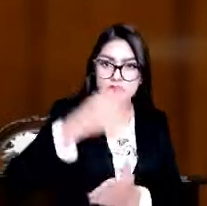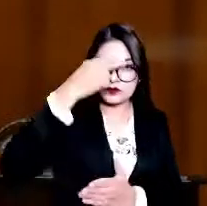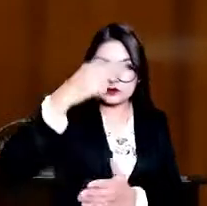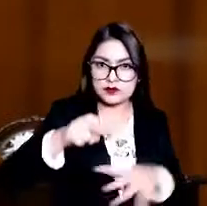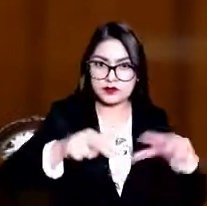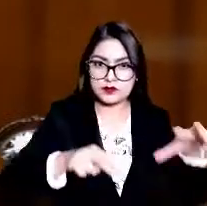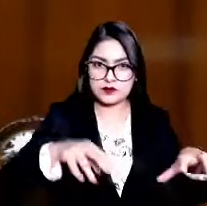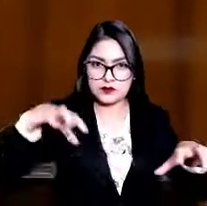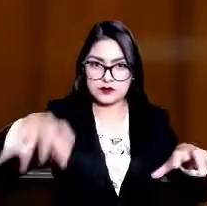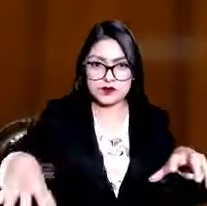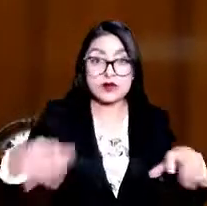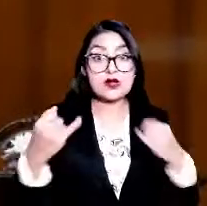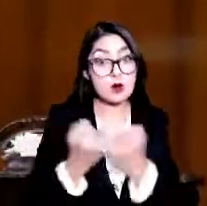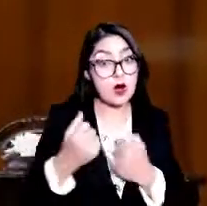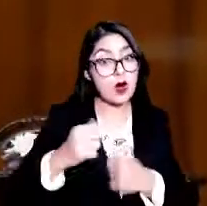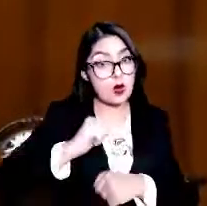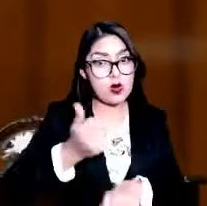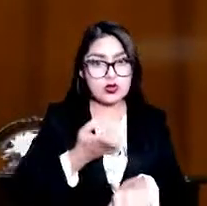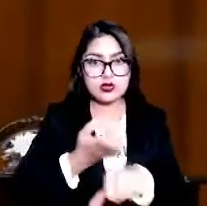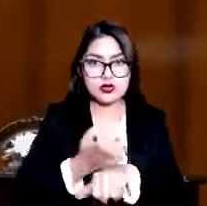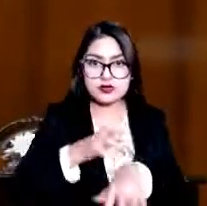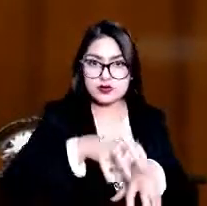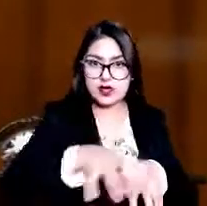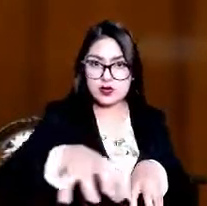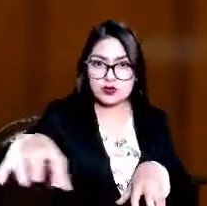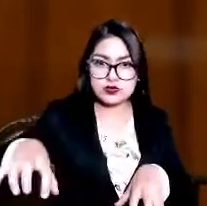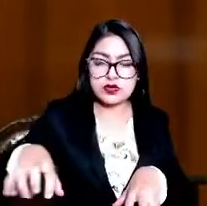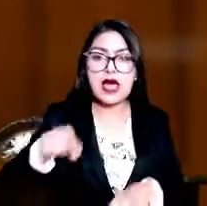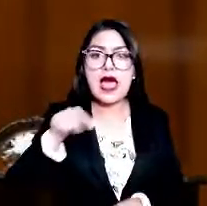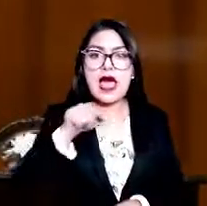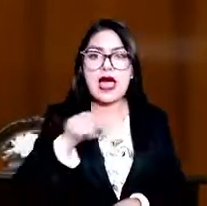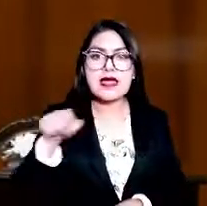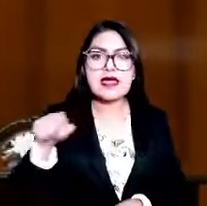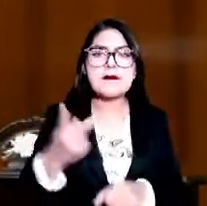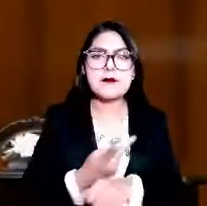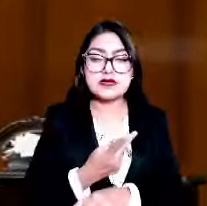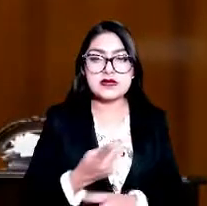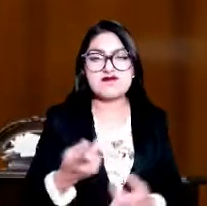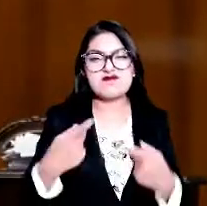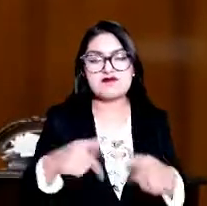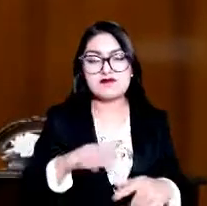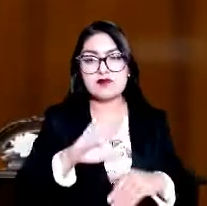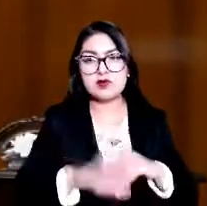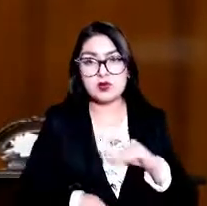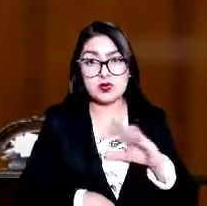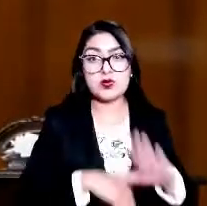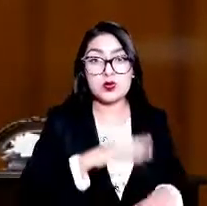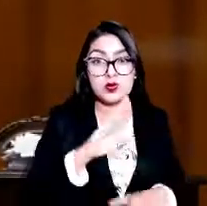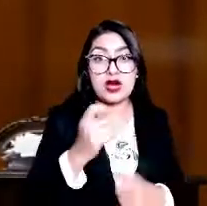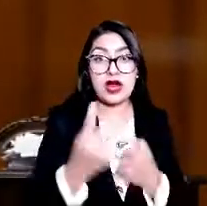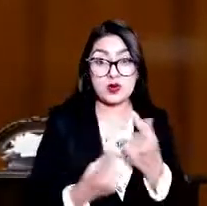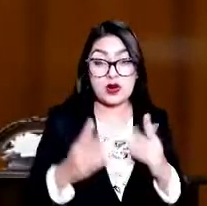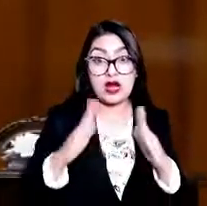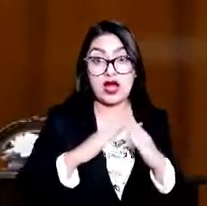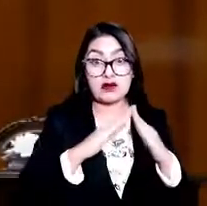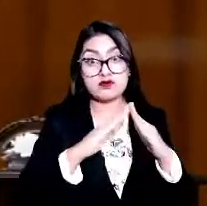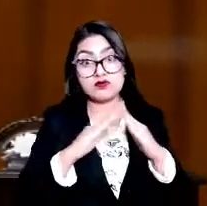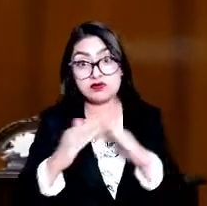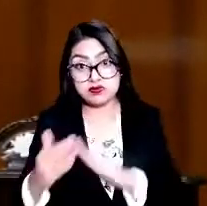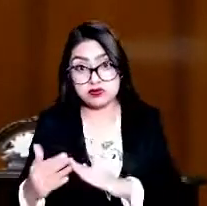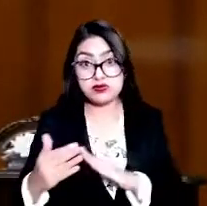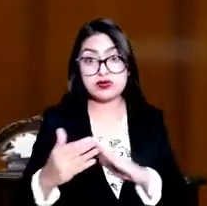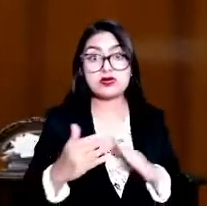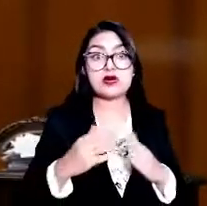como en otros estados, se han perdido vidas, patrimonios y generado